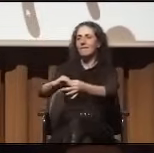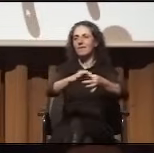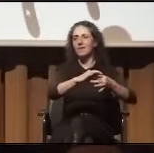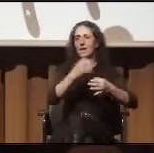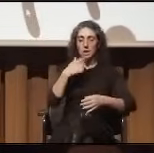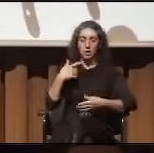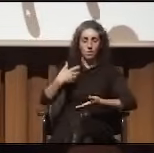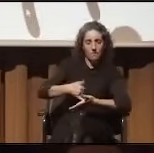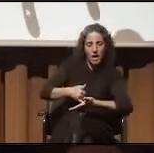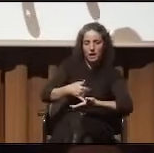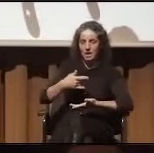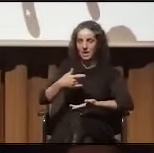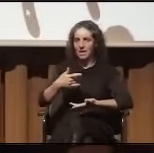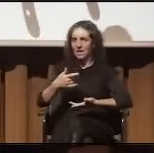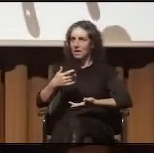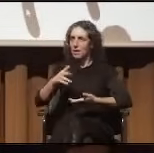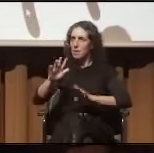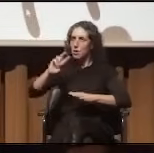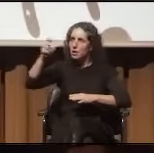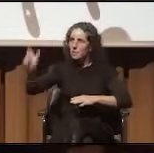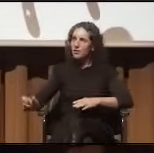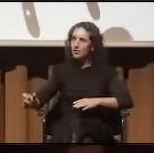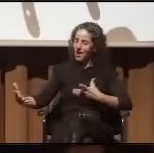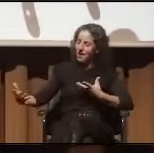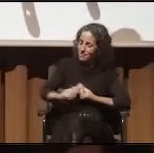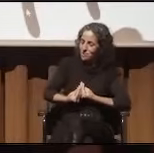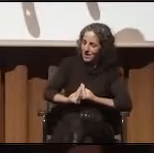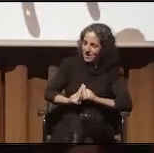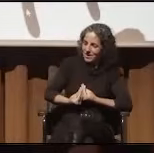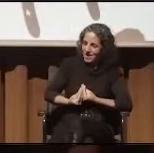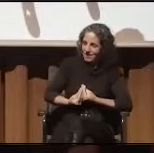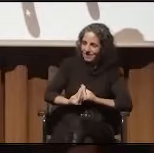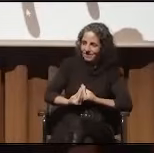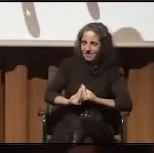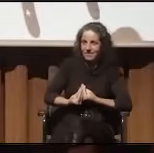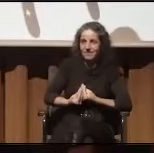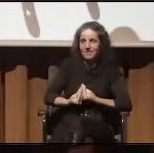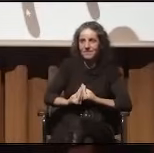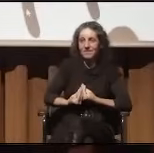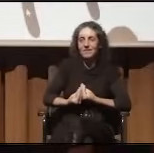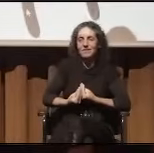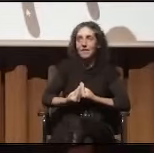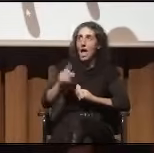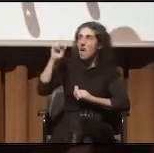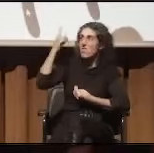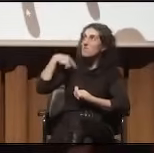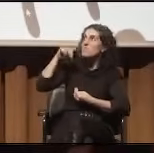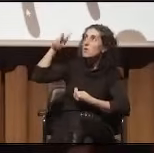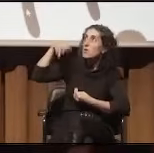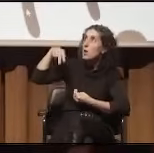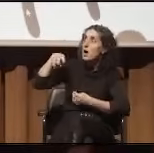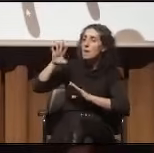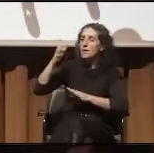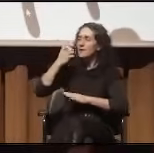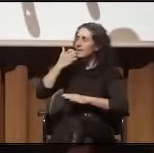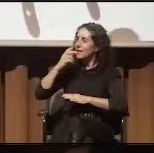acompañarme, dice Martin Buber, a Dios nadie le ha visto. Pero cuando uno sufre y otro se acerca para acompañarle, entre